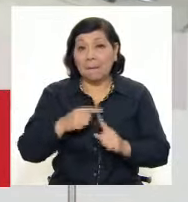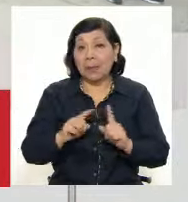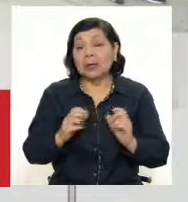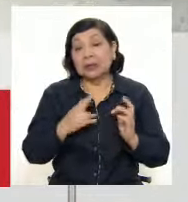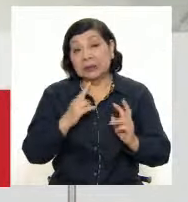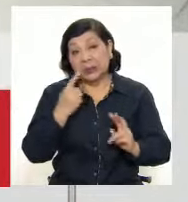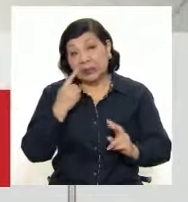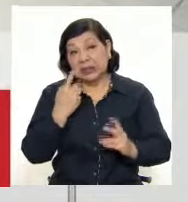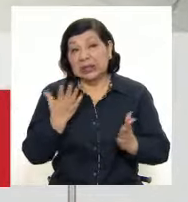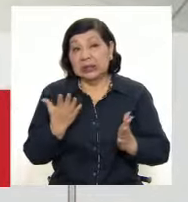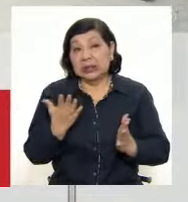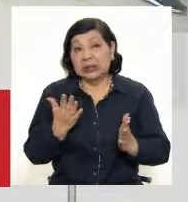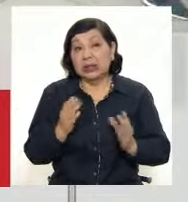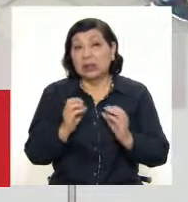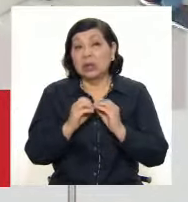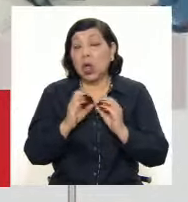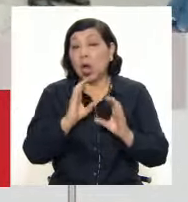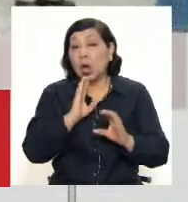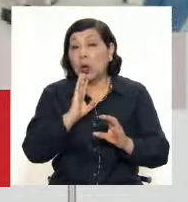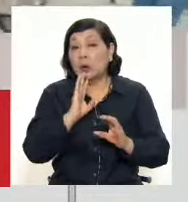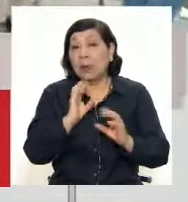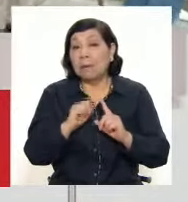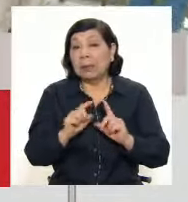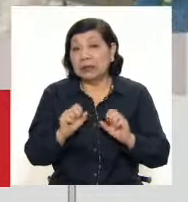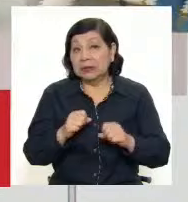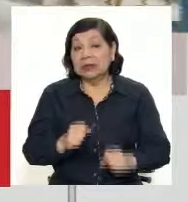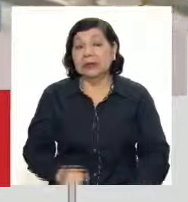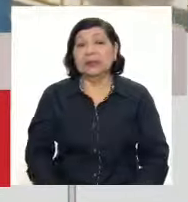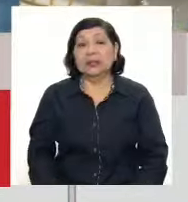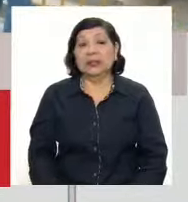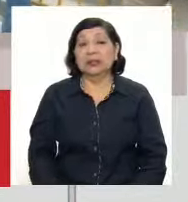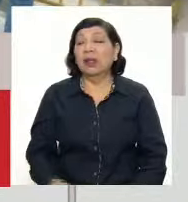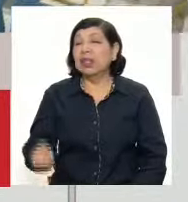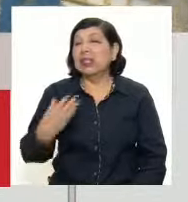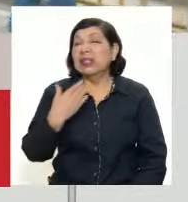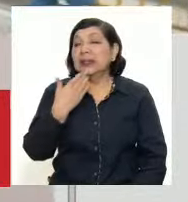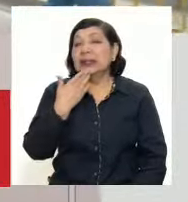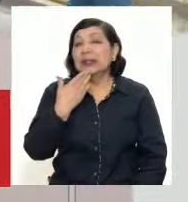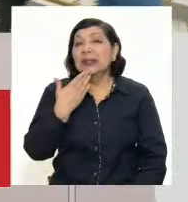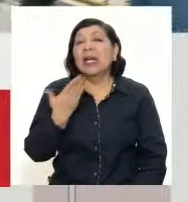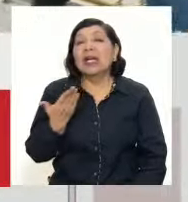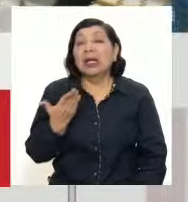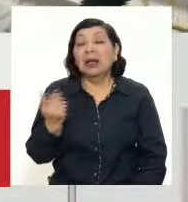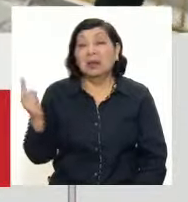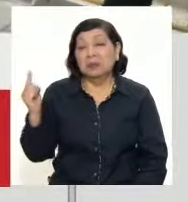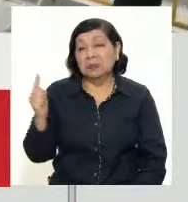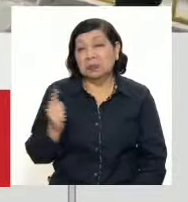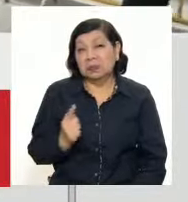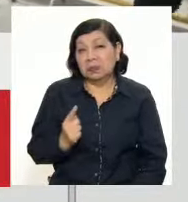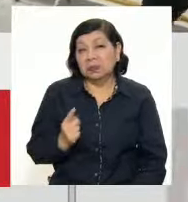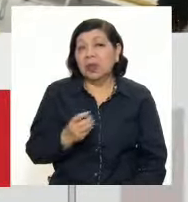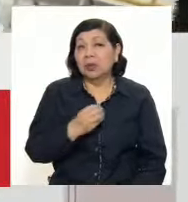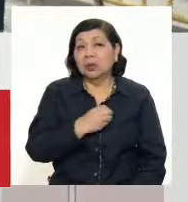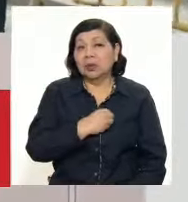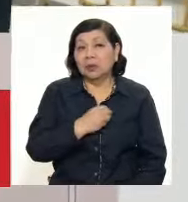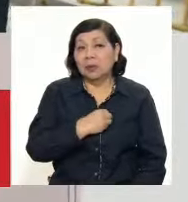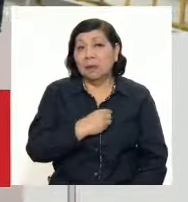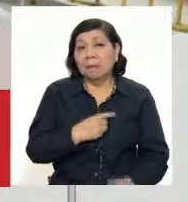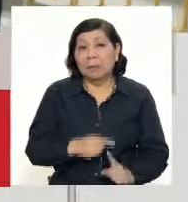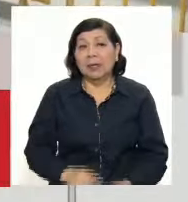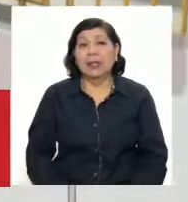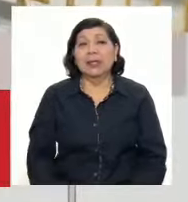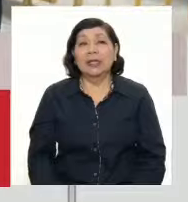Vamos a ver, vamos a tratar de conversar con él para que nos diga también que él llega seguro a darle el último